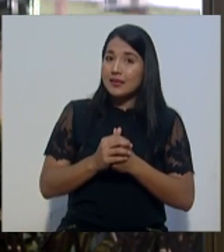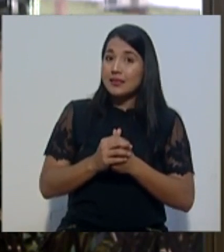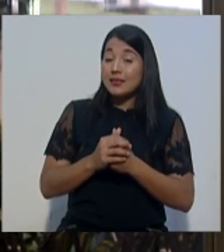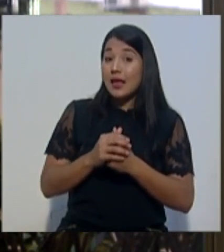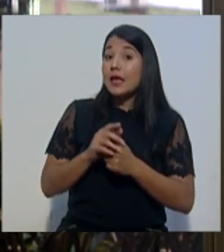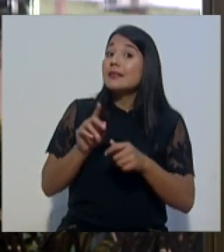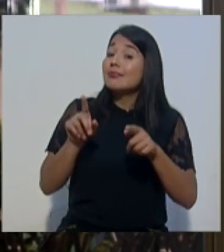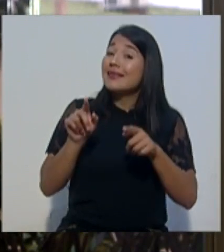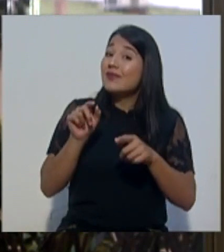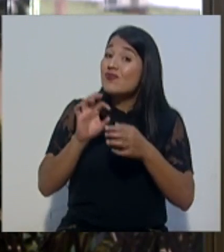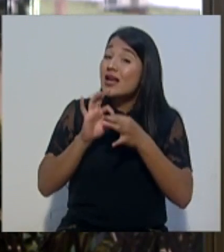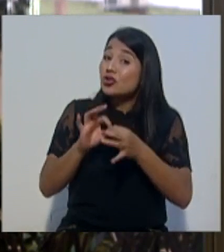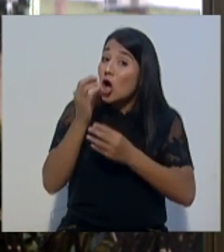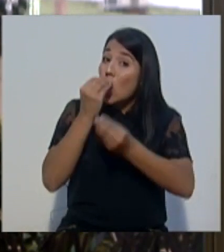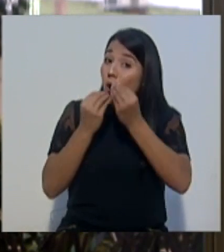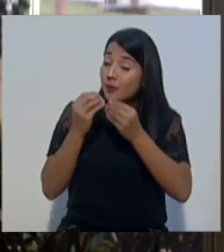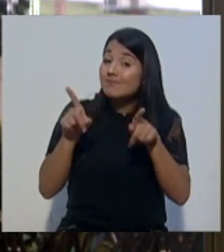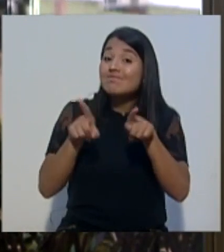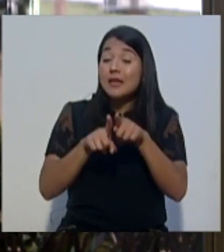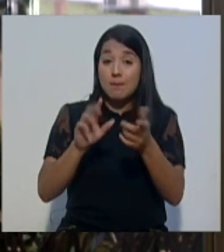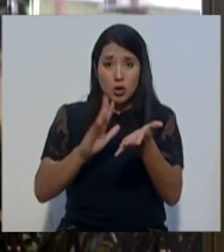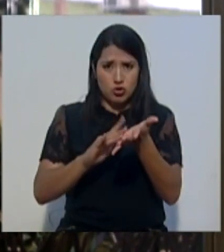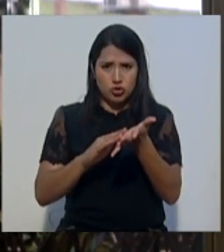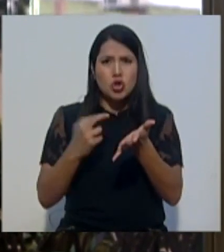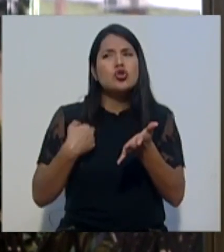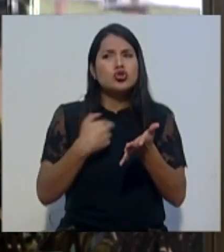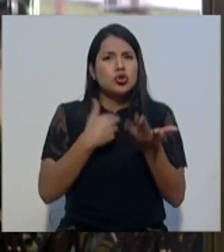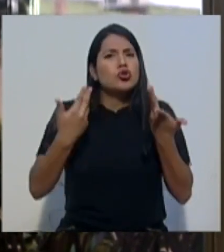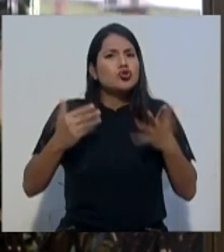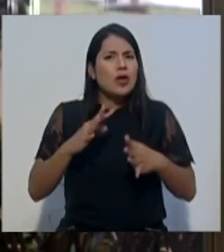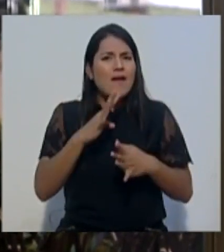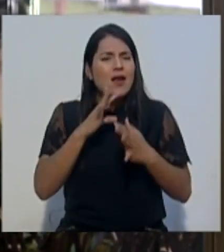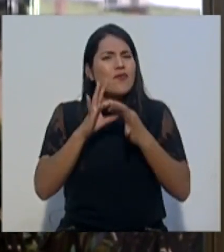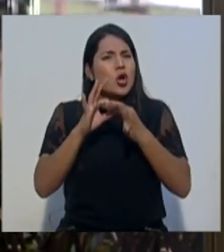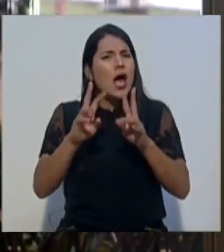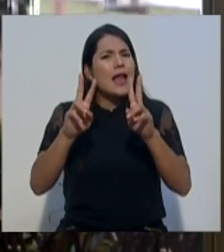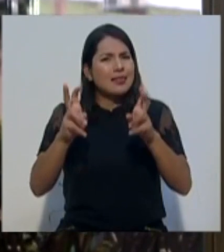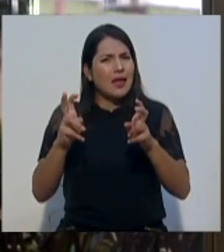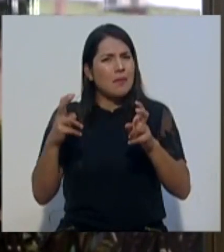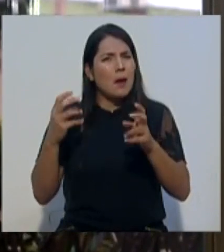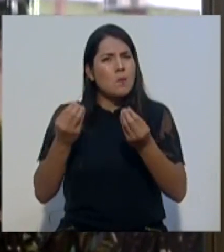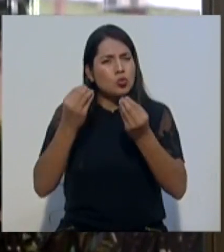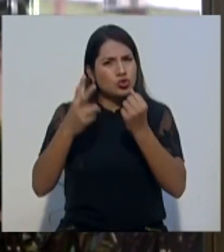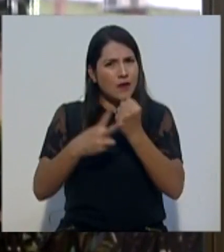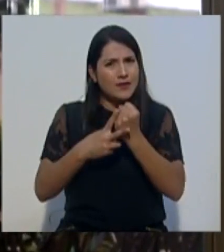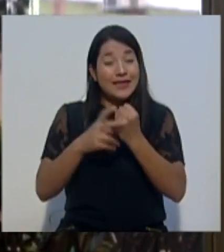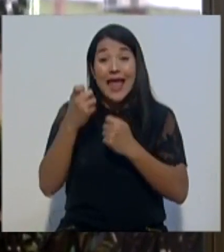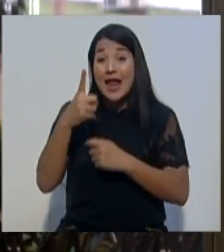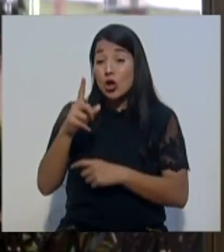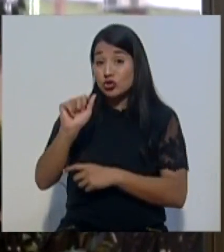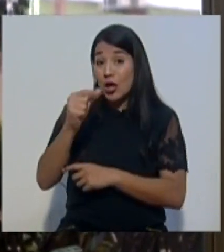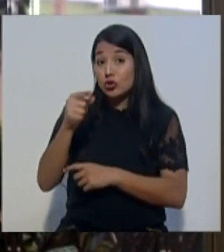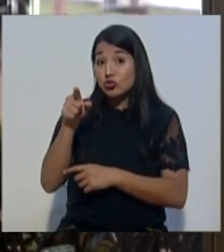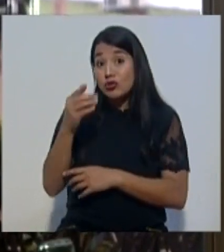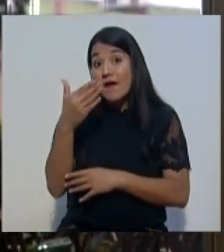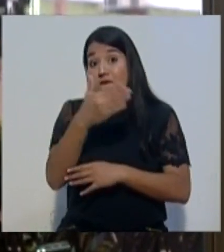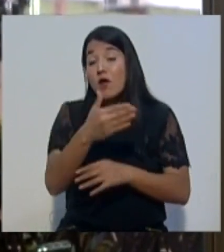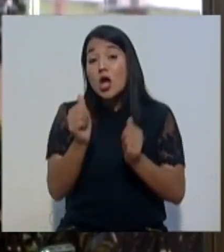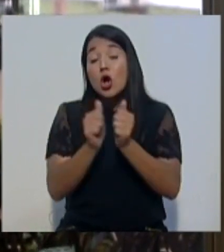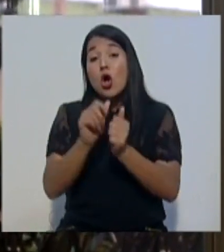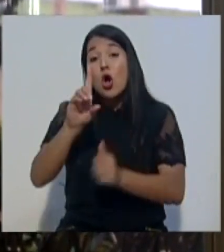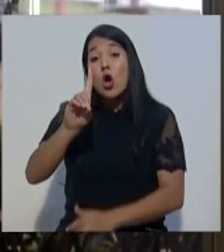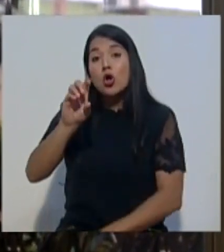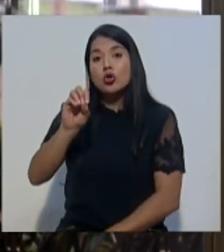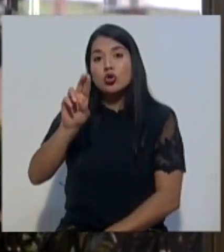ya nosotros en varias ocasiones hemos venido hablando del tema, porque el 11 de agosto usted estuvo con Douglas Sánchez en vivo y